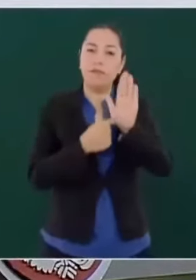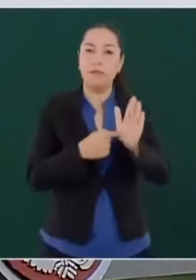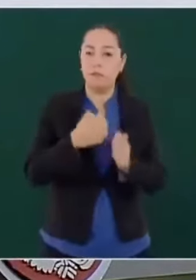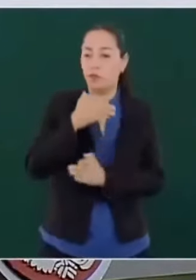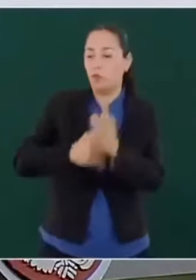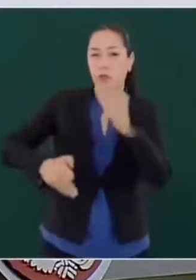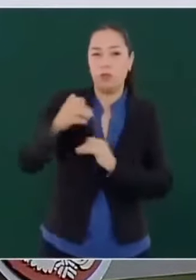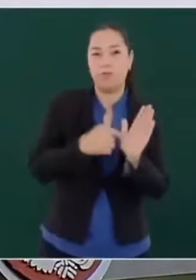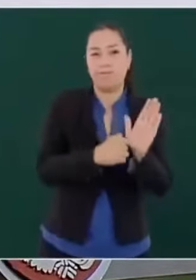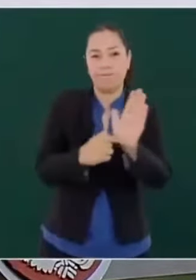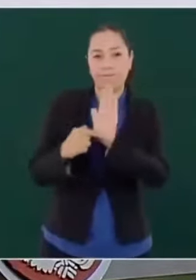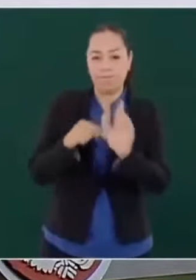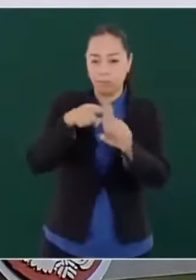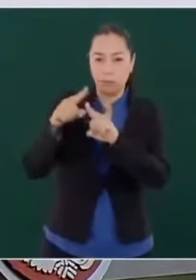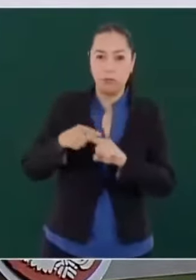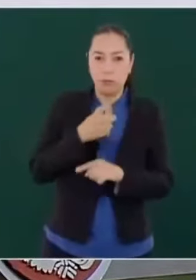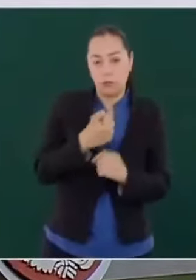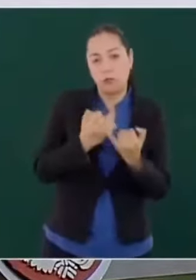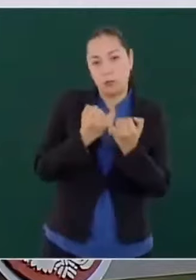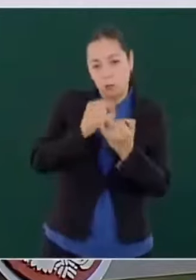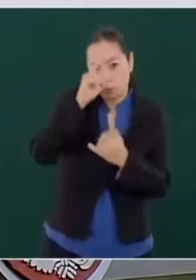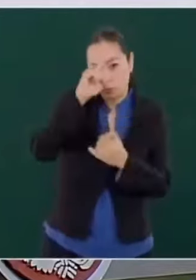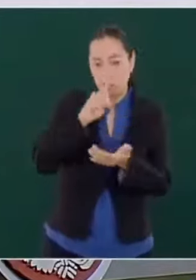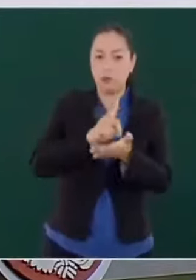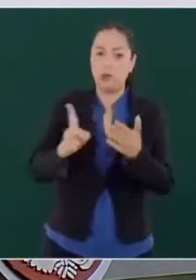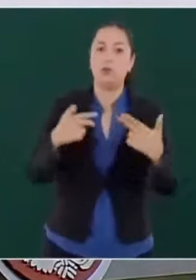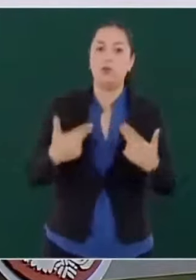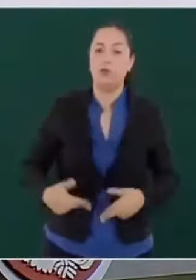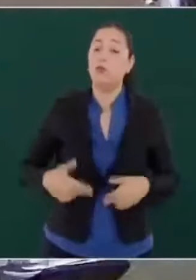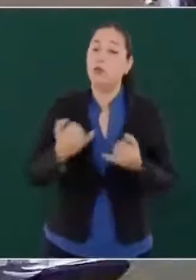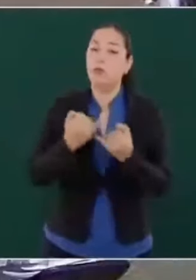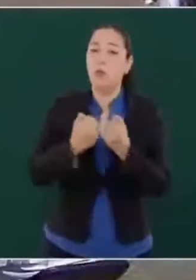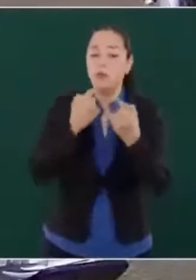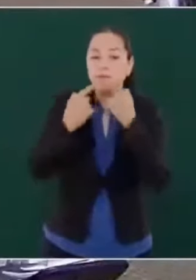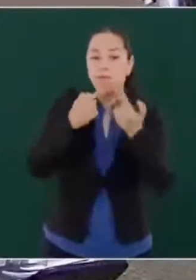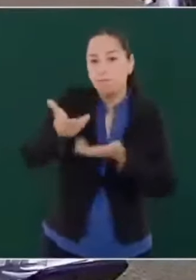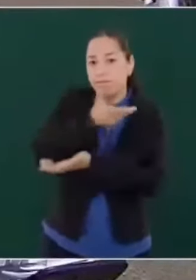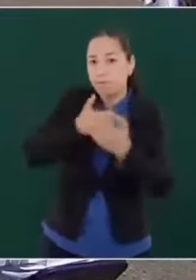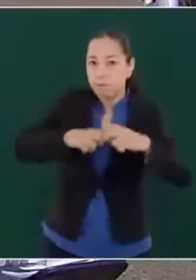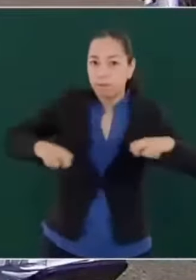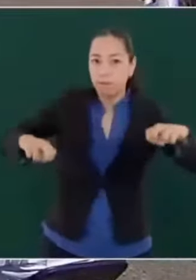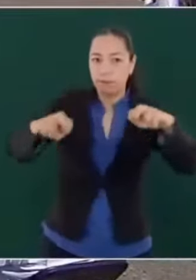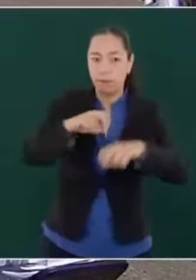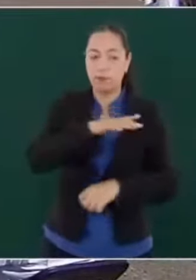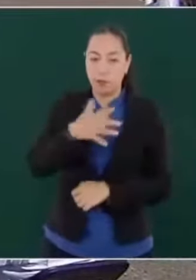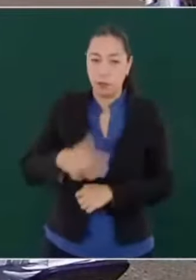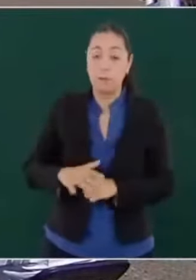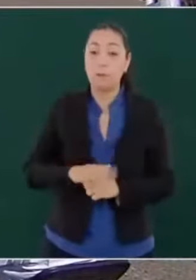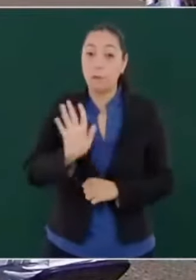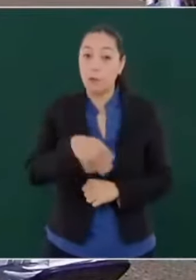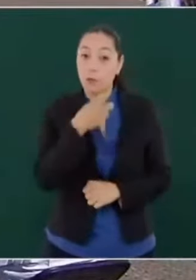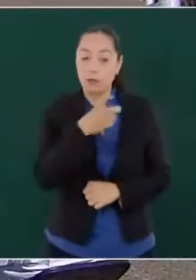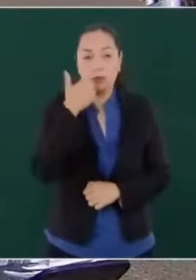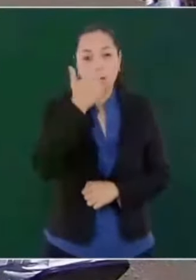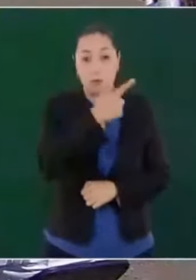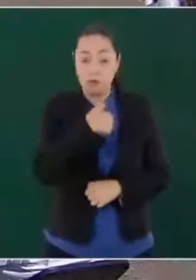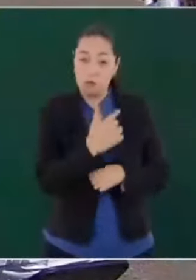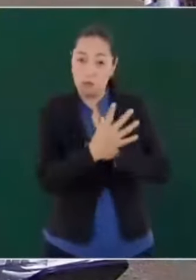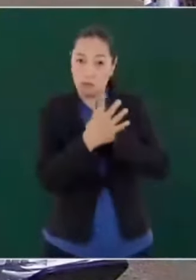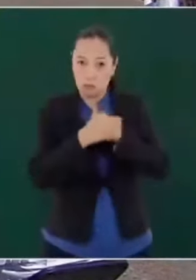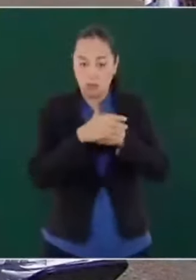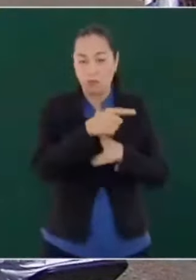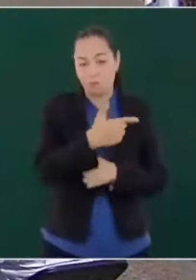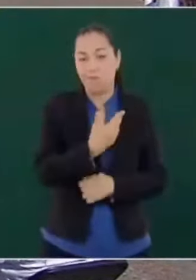Naciones Unidas, el Consejo de Derechos Humanos y la Asamblea General. Y con ello, quisiéramos, señor presidente, si usted lo autoriza, que